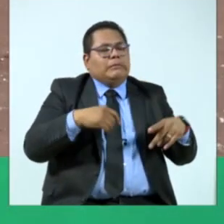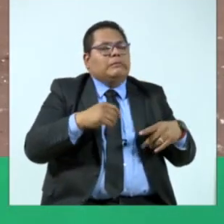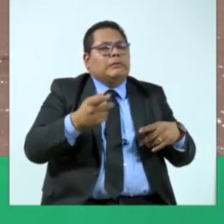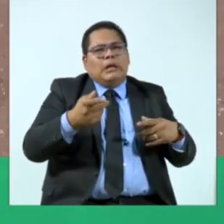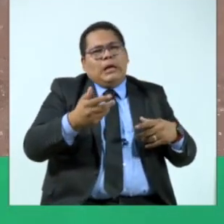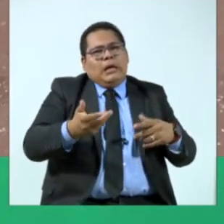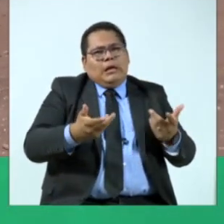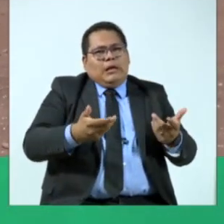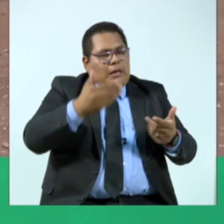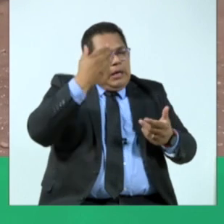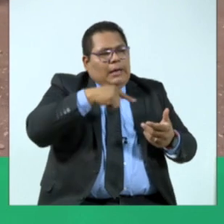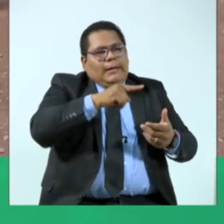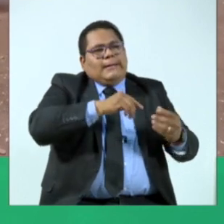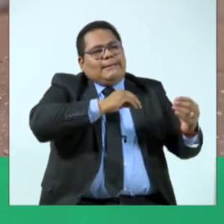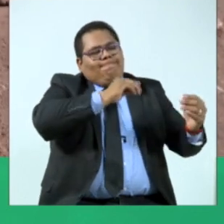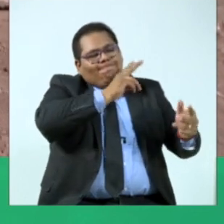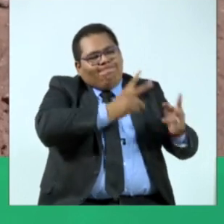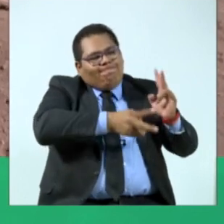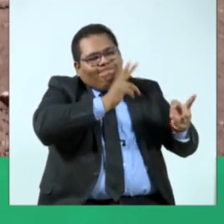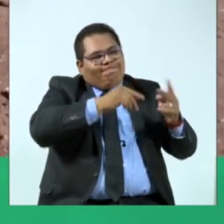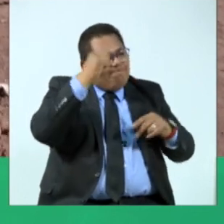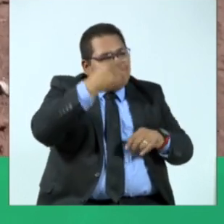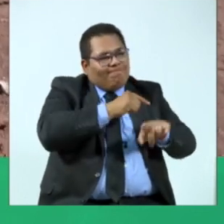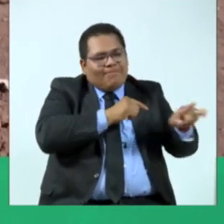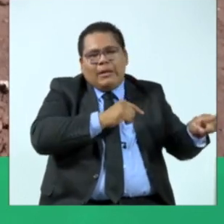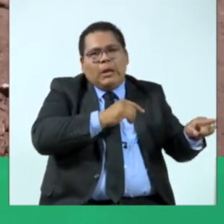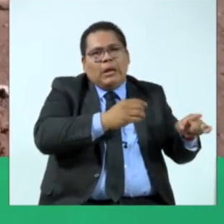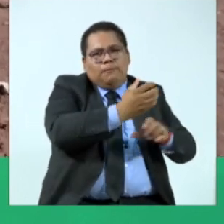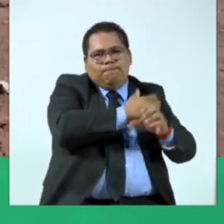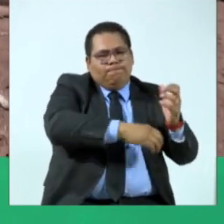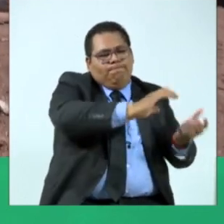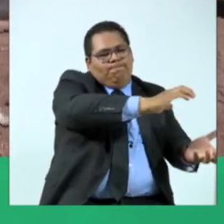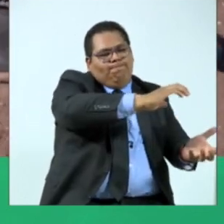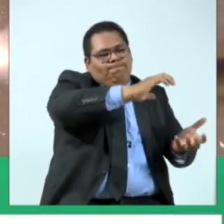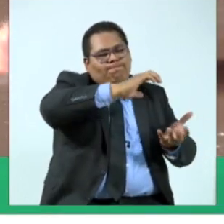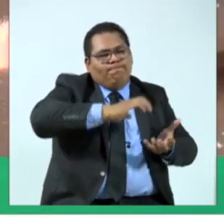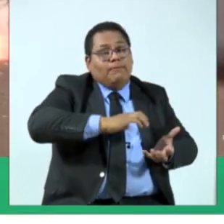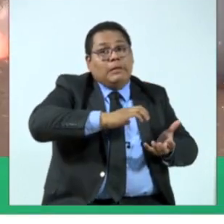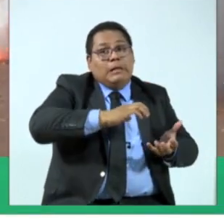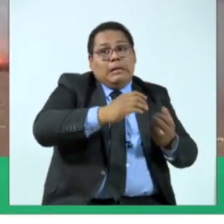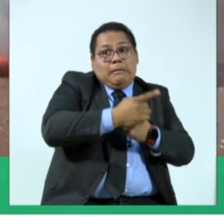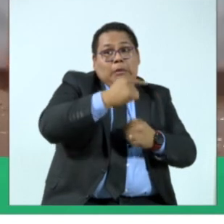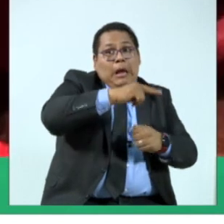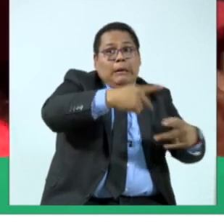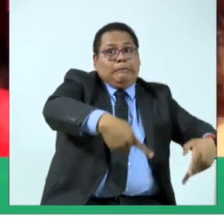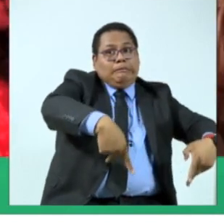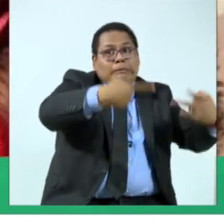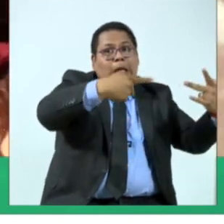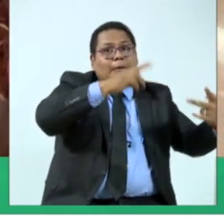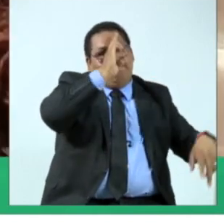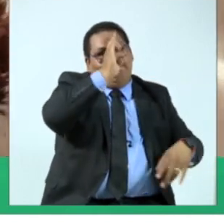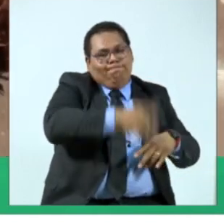hace el trabajo de convencimiento para que las personas puedan entregar el producto y saben que la venta es una venta ilegal de estos de estos